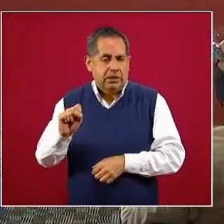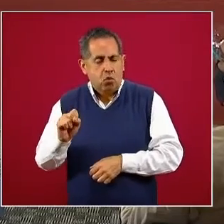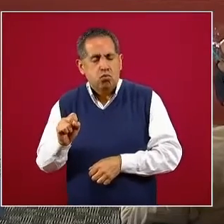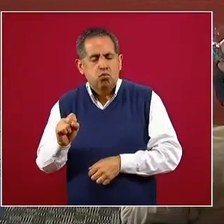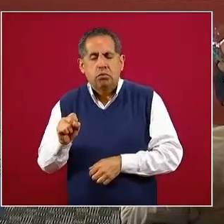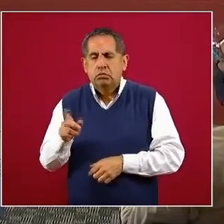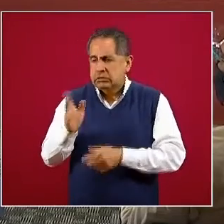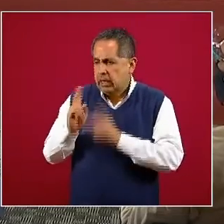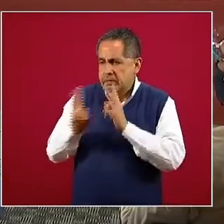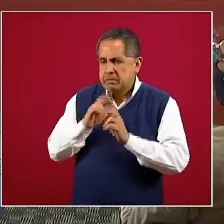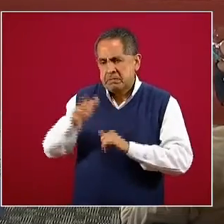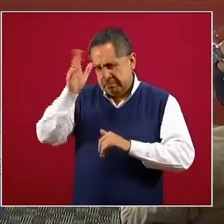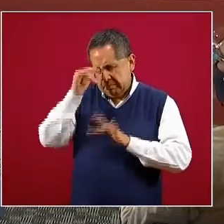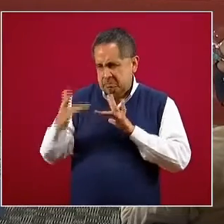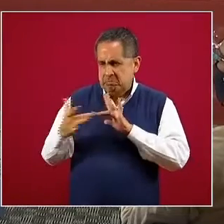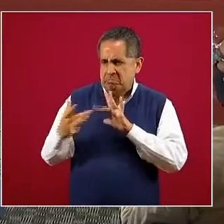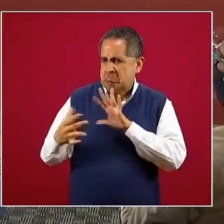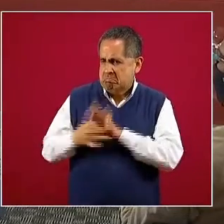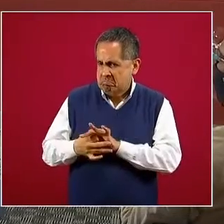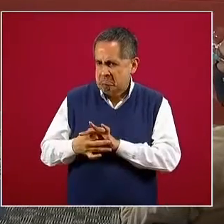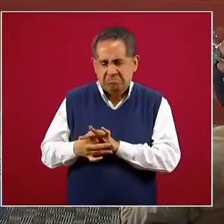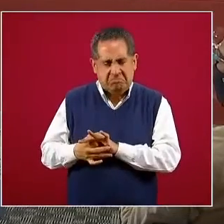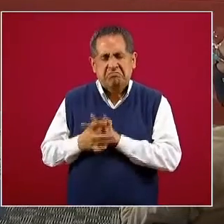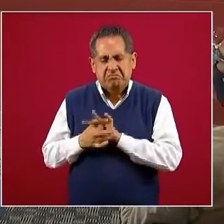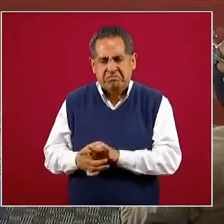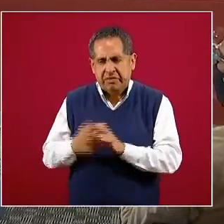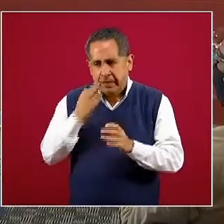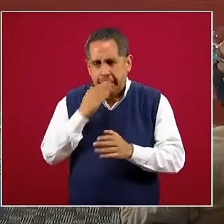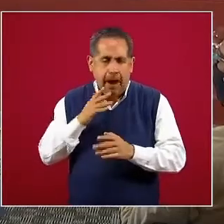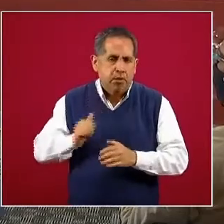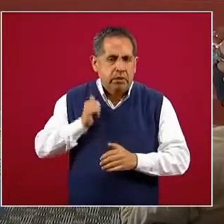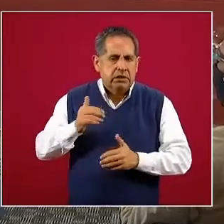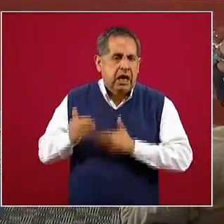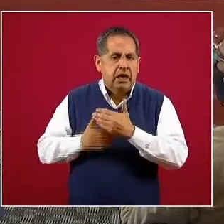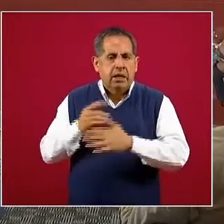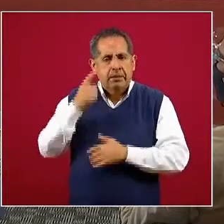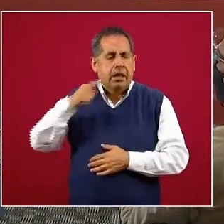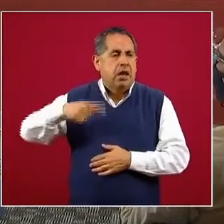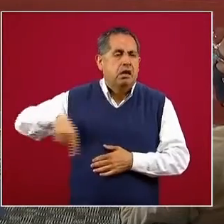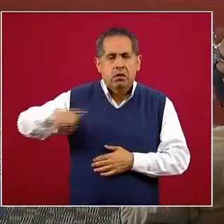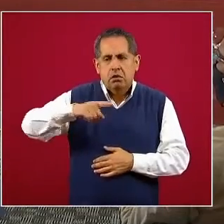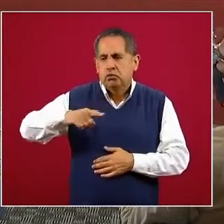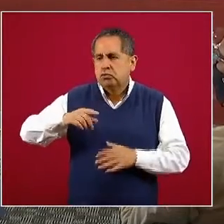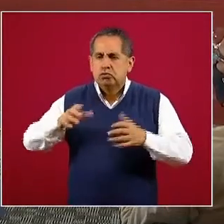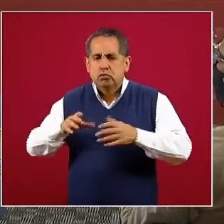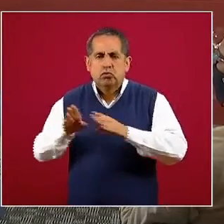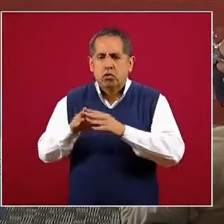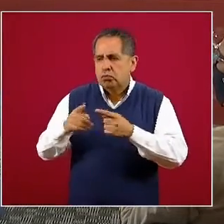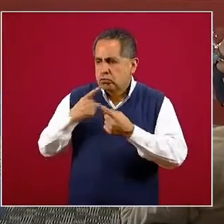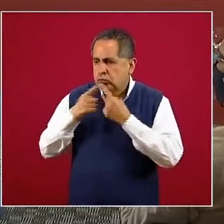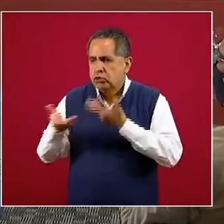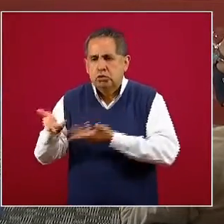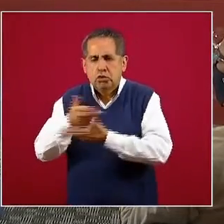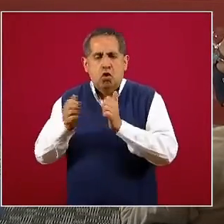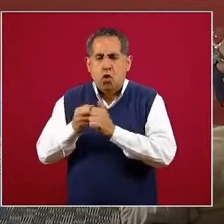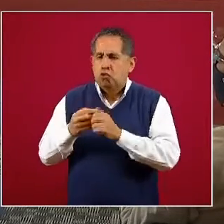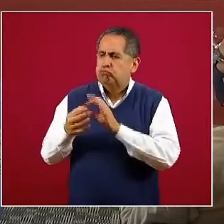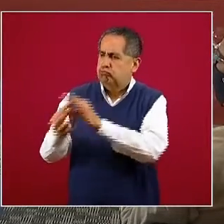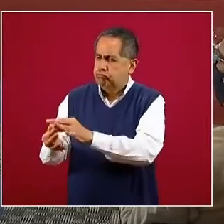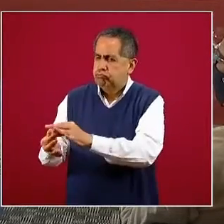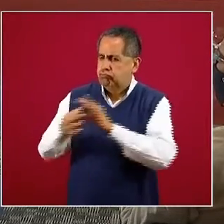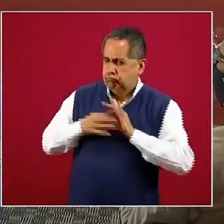sanitarias, no solamente de prevención del COVID, sino de orientación general de salud alimentaria.